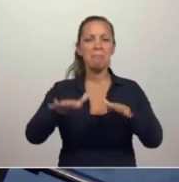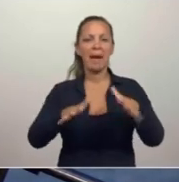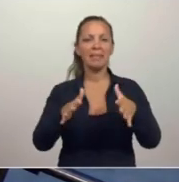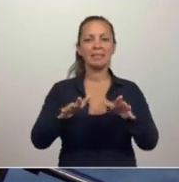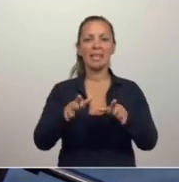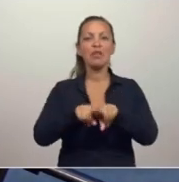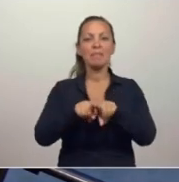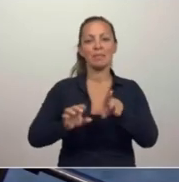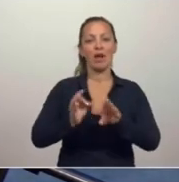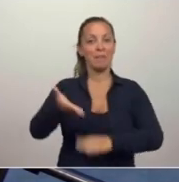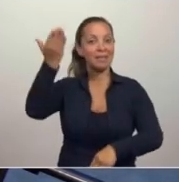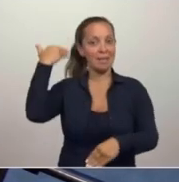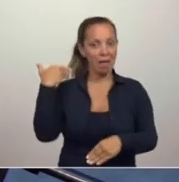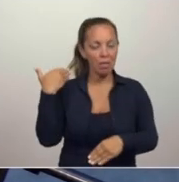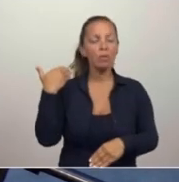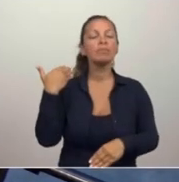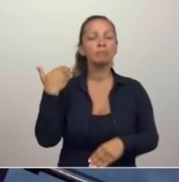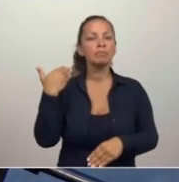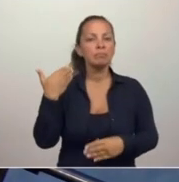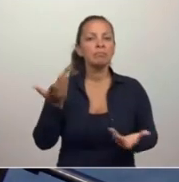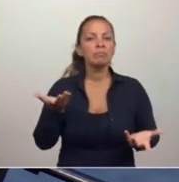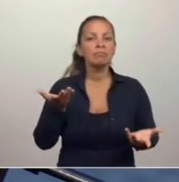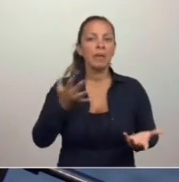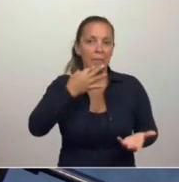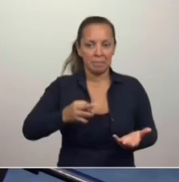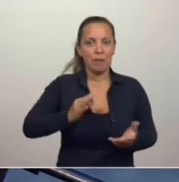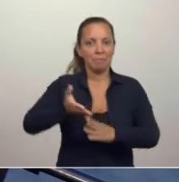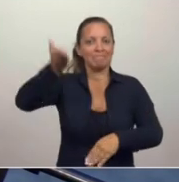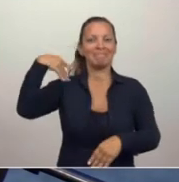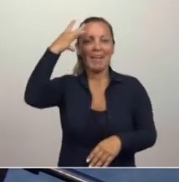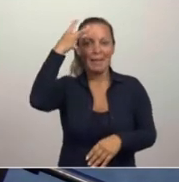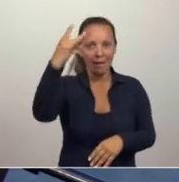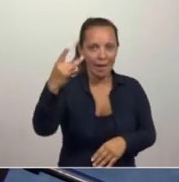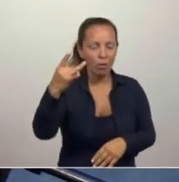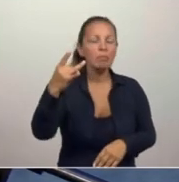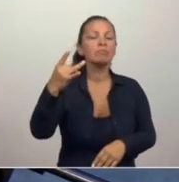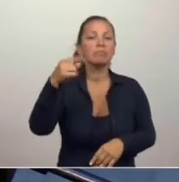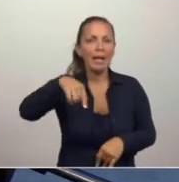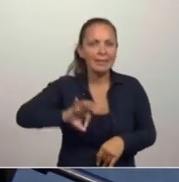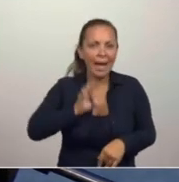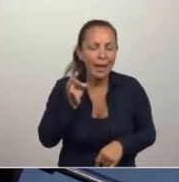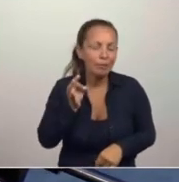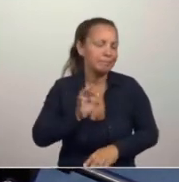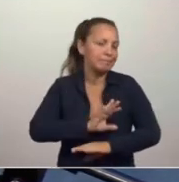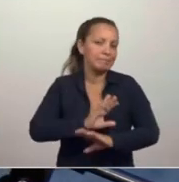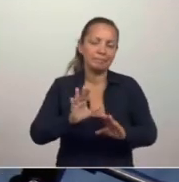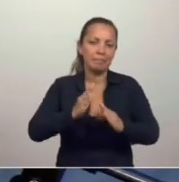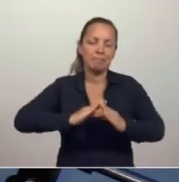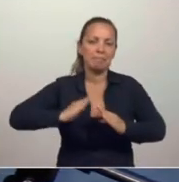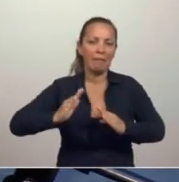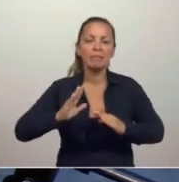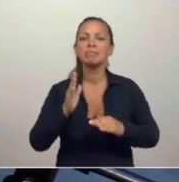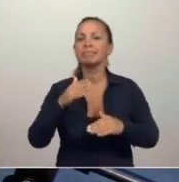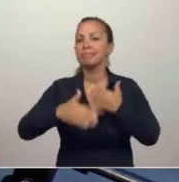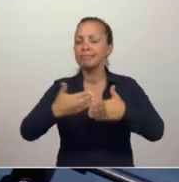visitantes que habíamos alcanzado la temporada anterior que fue un récord absoluto este año llevamos adelante